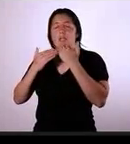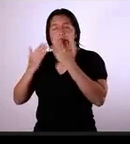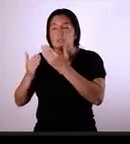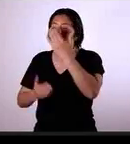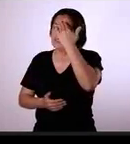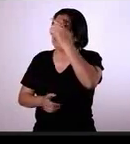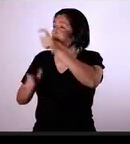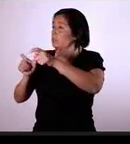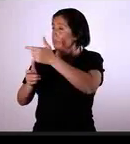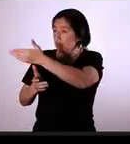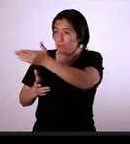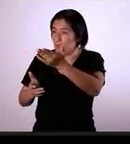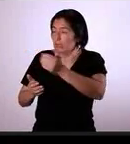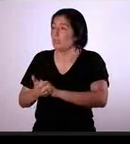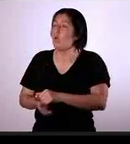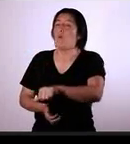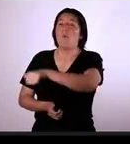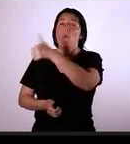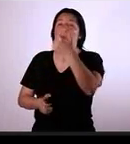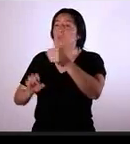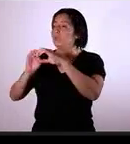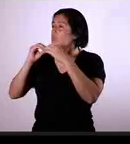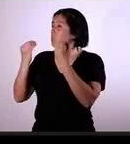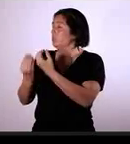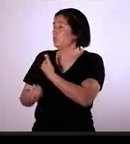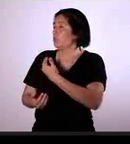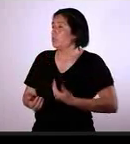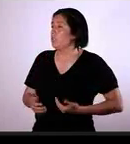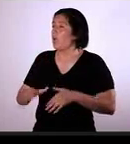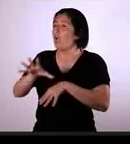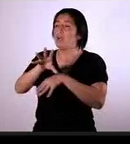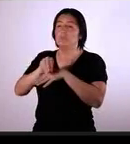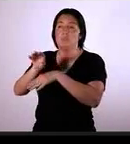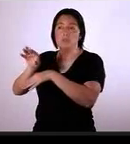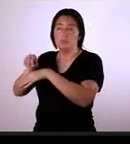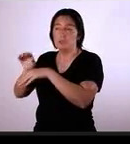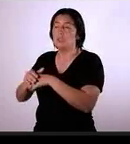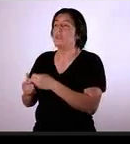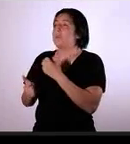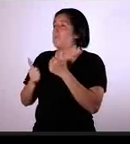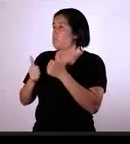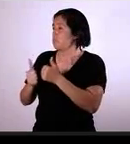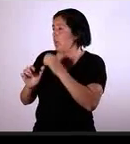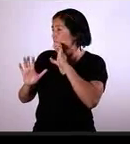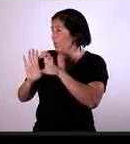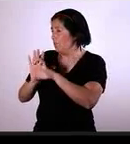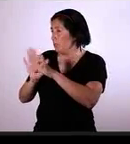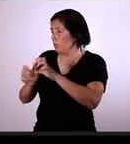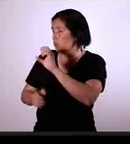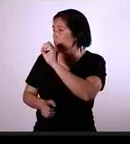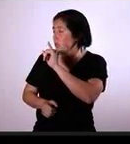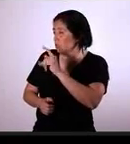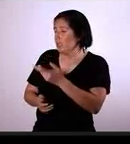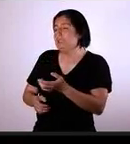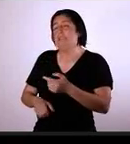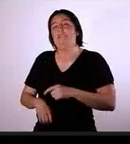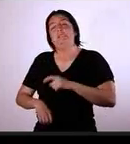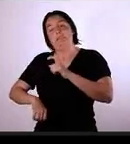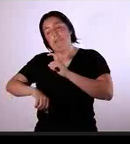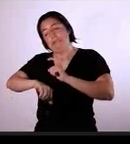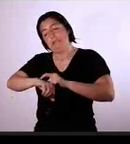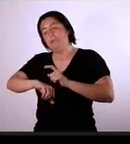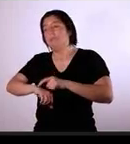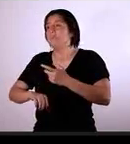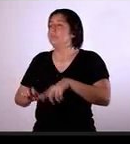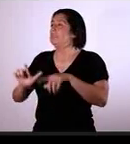saben, amigos, de otras instituciones públicas, a seguir el buen ejemplo de Ocitel. Humberto, pero el tiempo